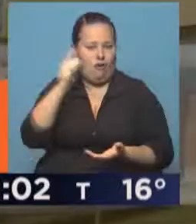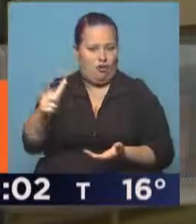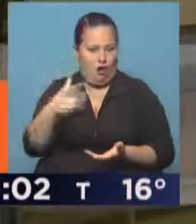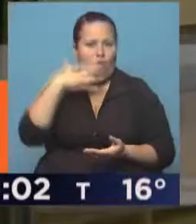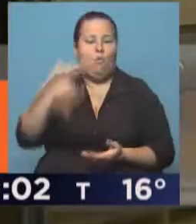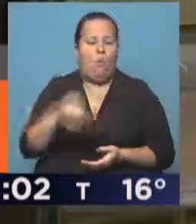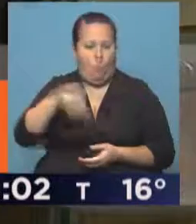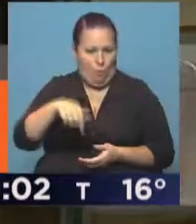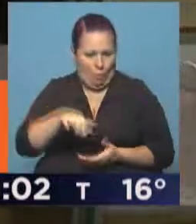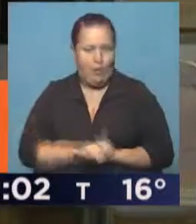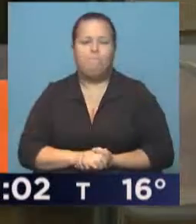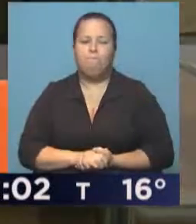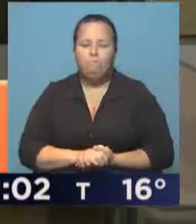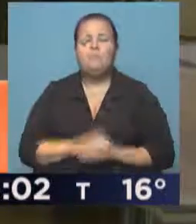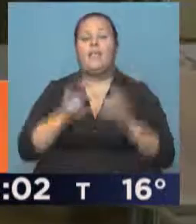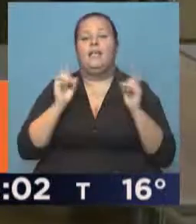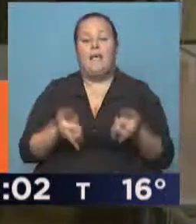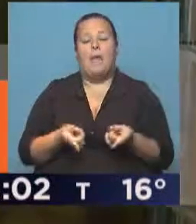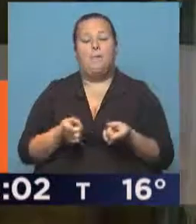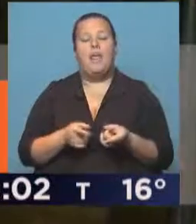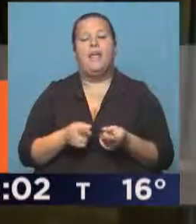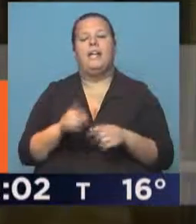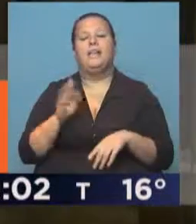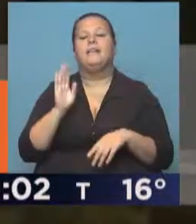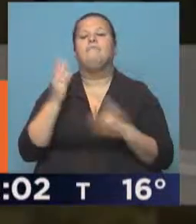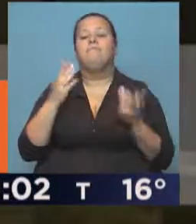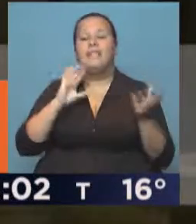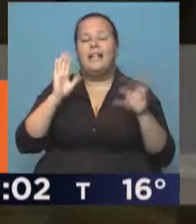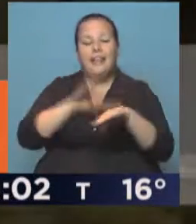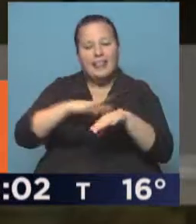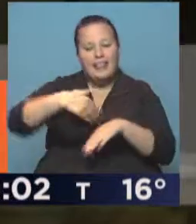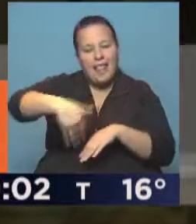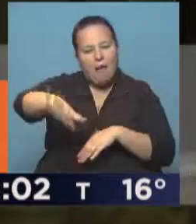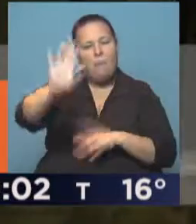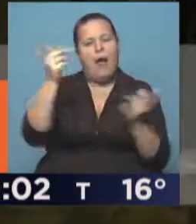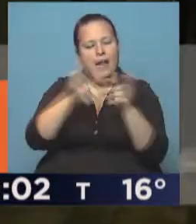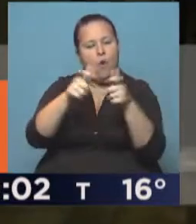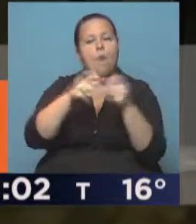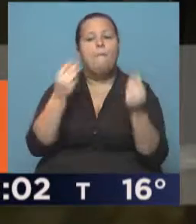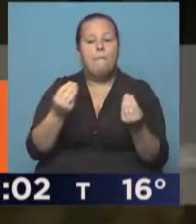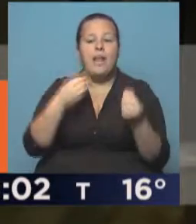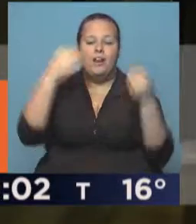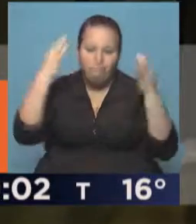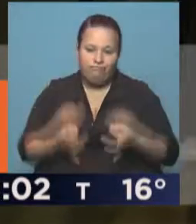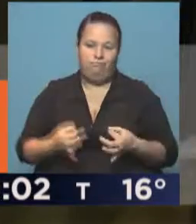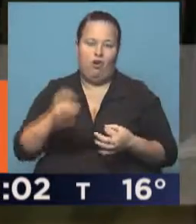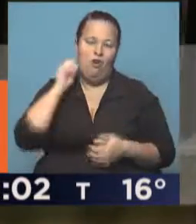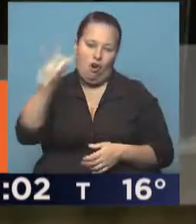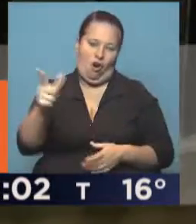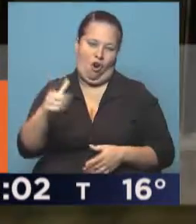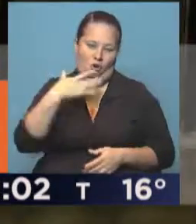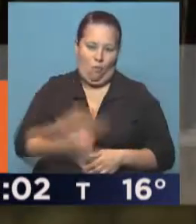realidad esto asegura y el tiempo base para que sigan las reuniones y espero que se llegue a buen puerto